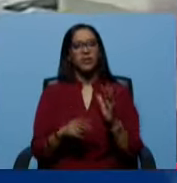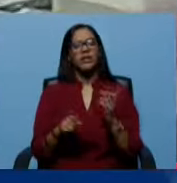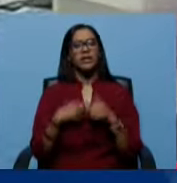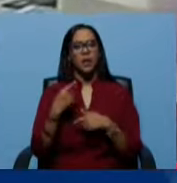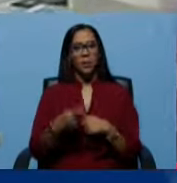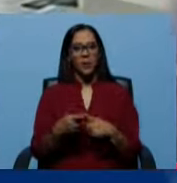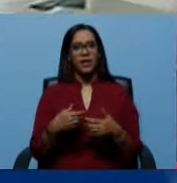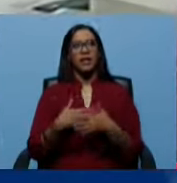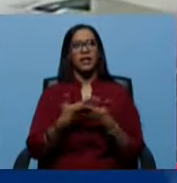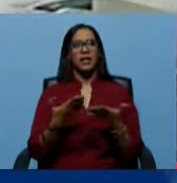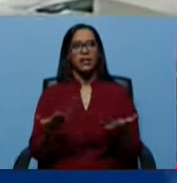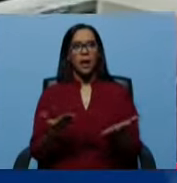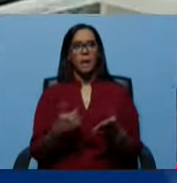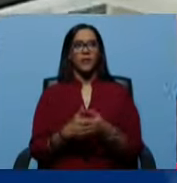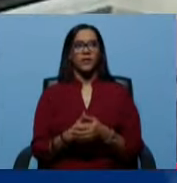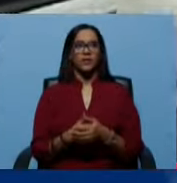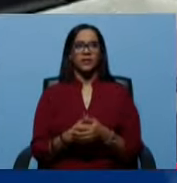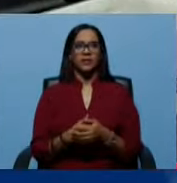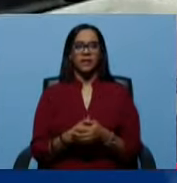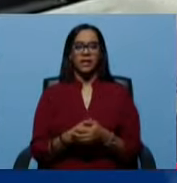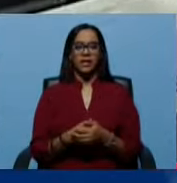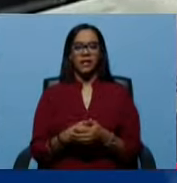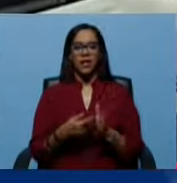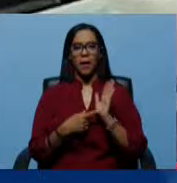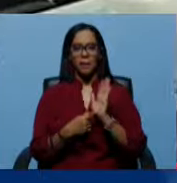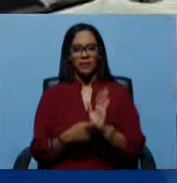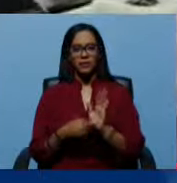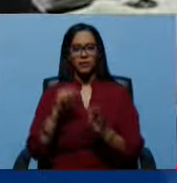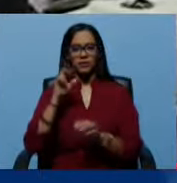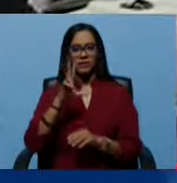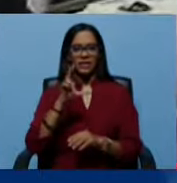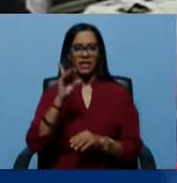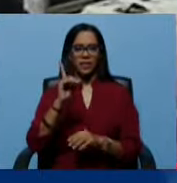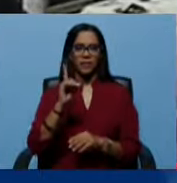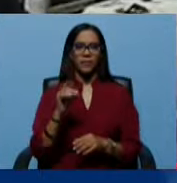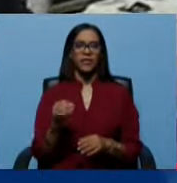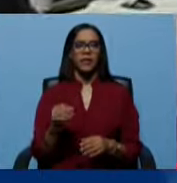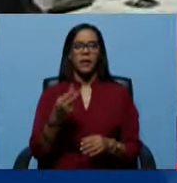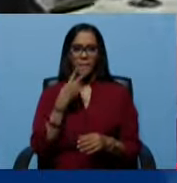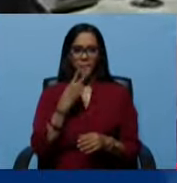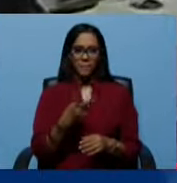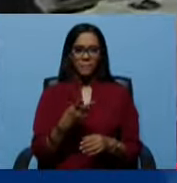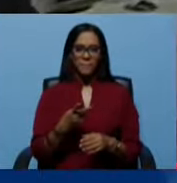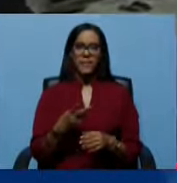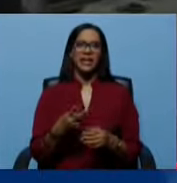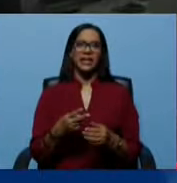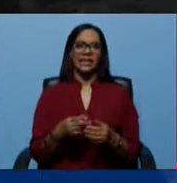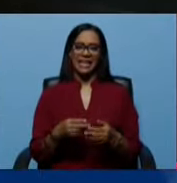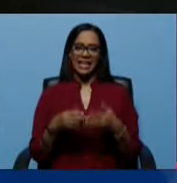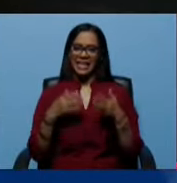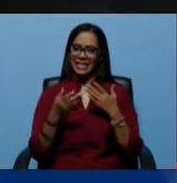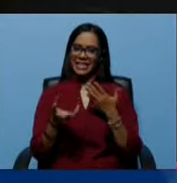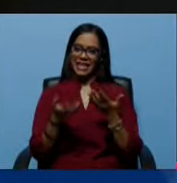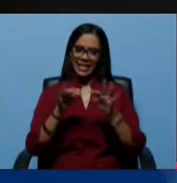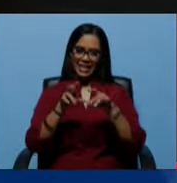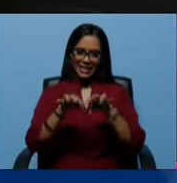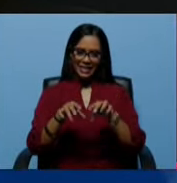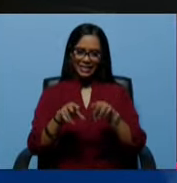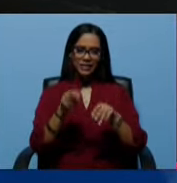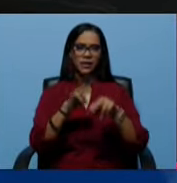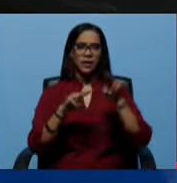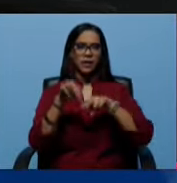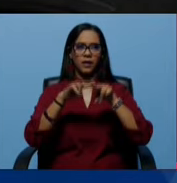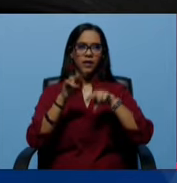esto le damos diseño e impresión 3D. También ven el área de electrónica, ensamblaje de electrónica a través de nuestro sistema